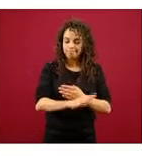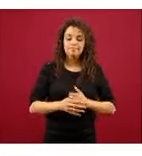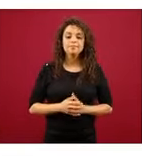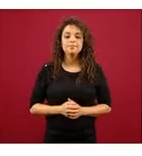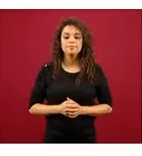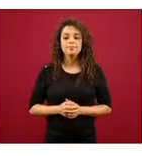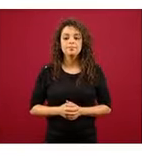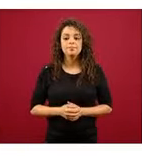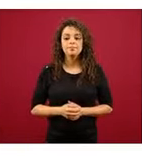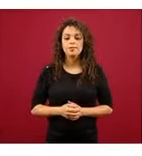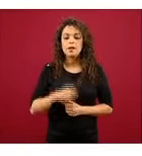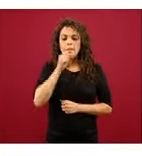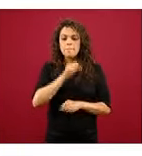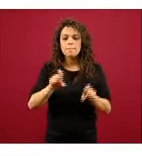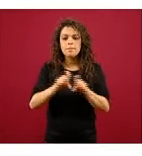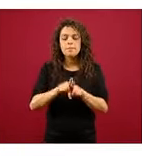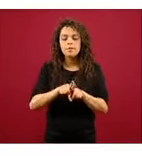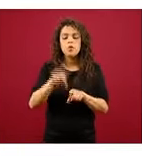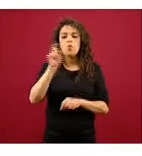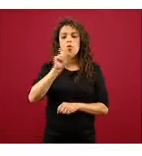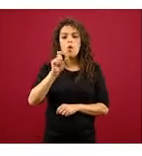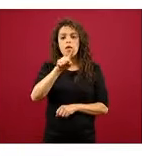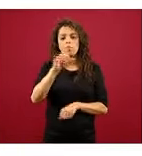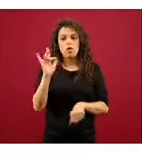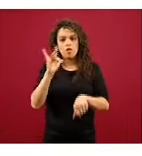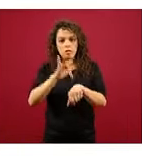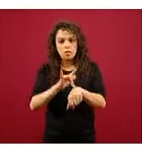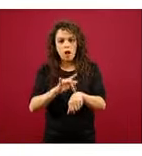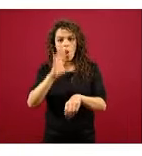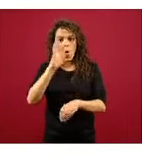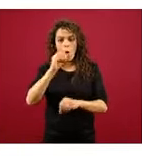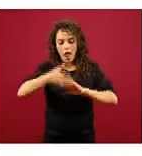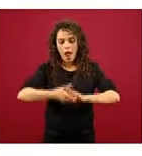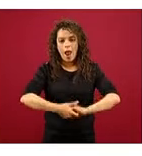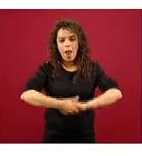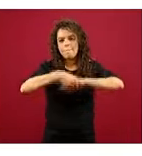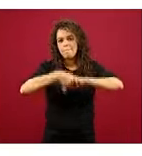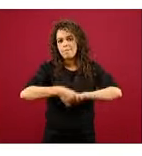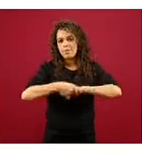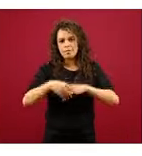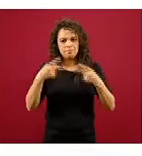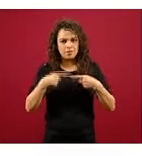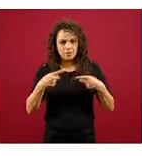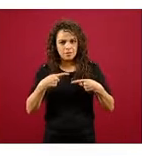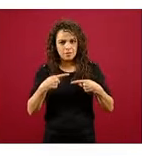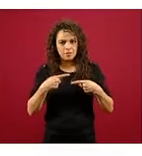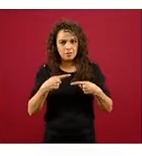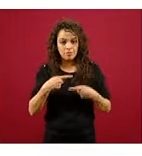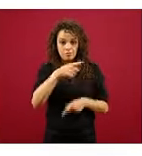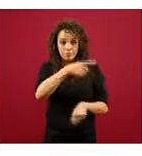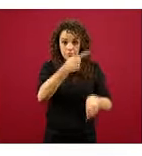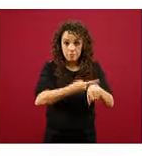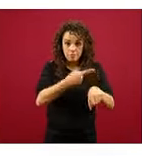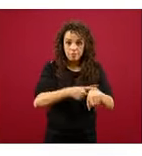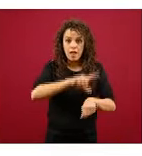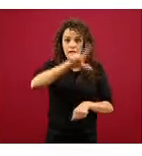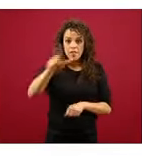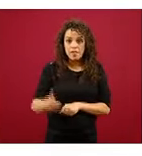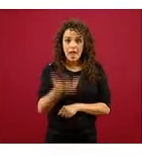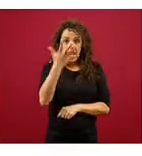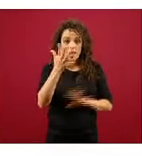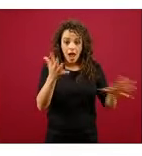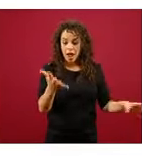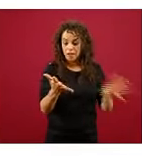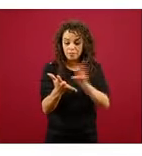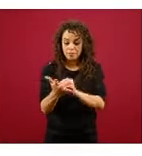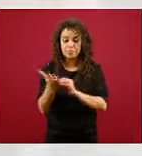tocamos o estrechamos la mano, ¿no?, de alguna persona que está enferma y posteriormente nos llevamos esa mano a la boca, a los ojos o a